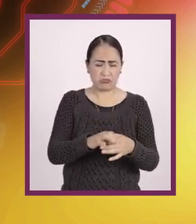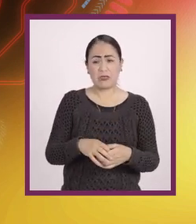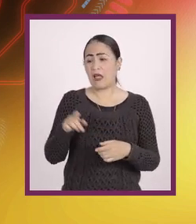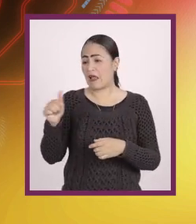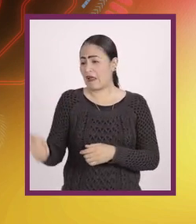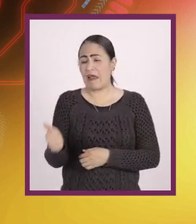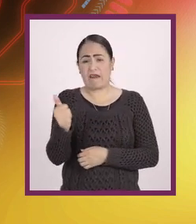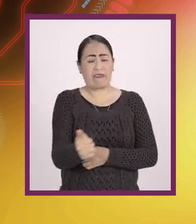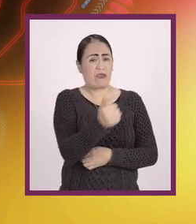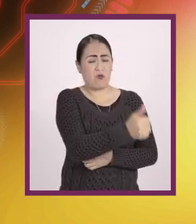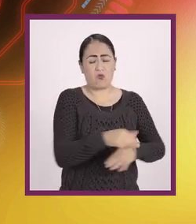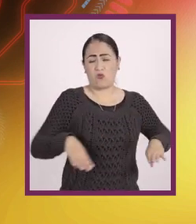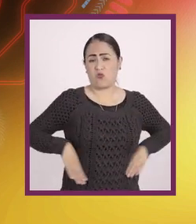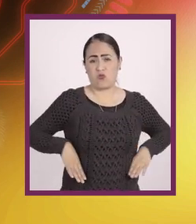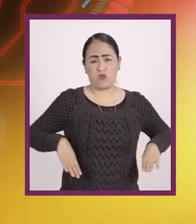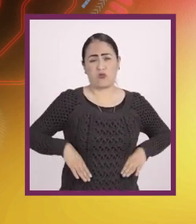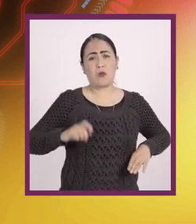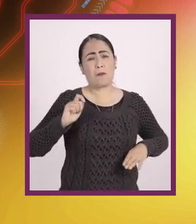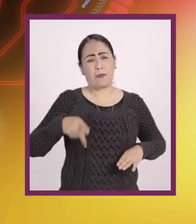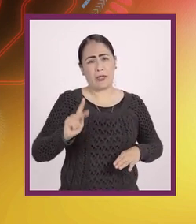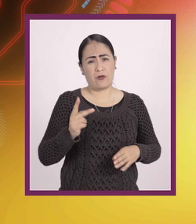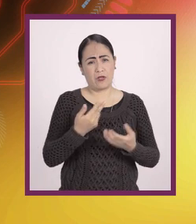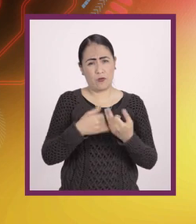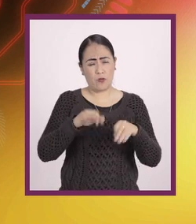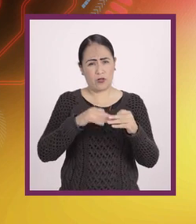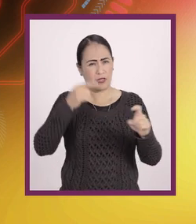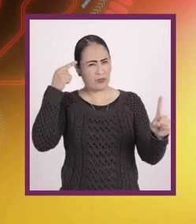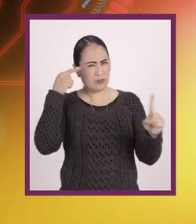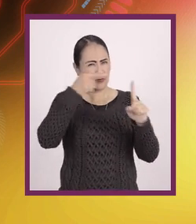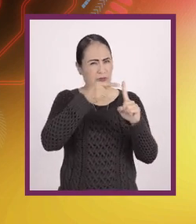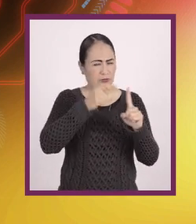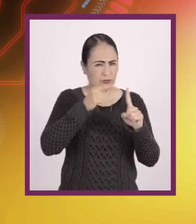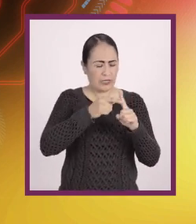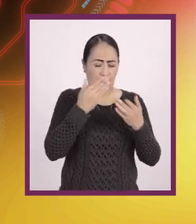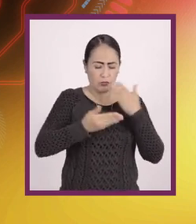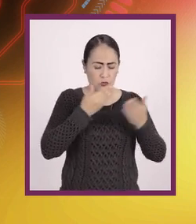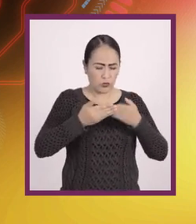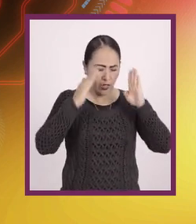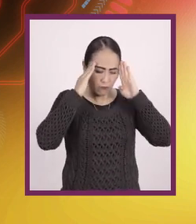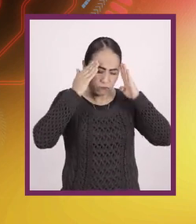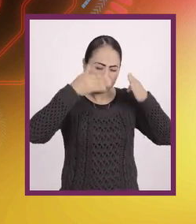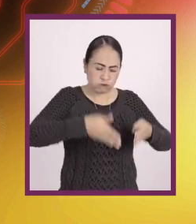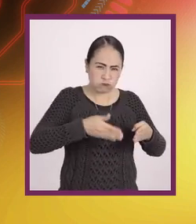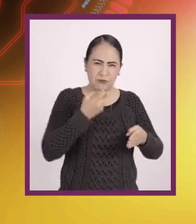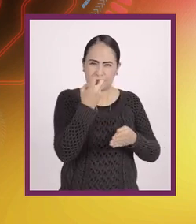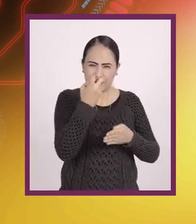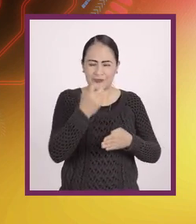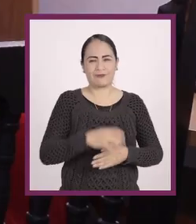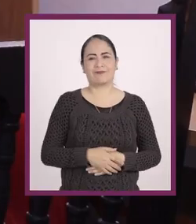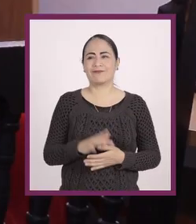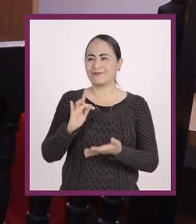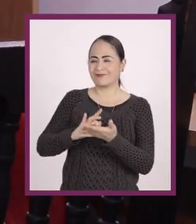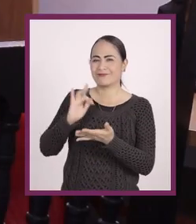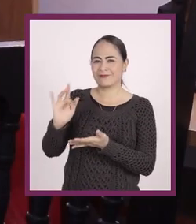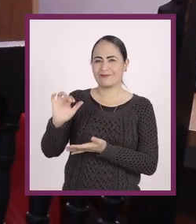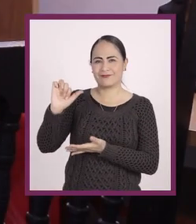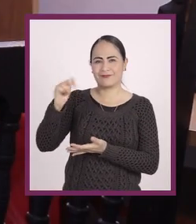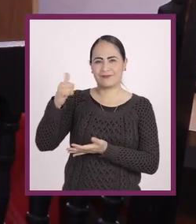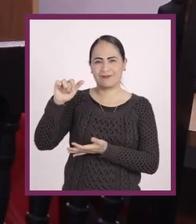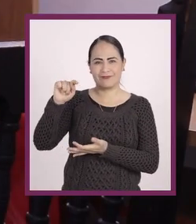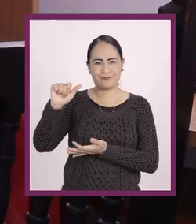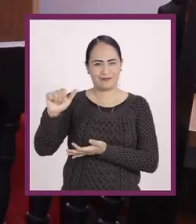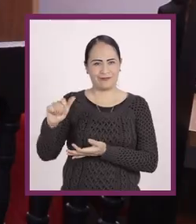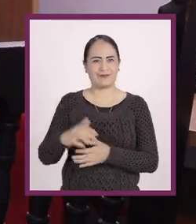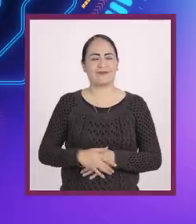música depende de cada uno siempre que cumpla su objetivo mejorar la concentración durante el estudio muchas